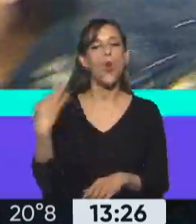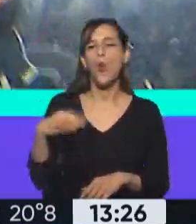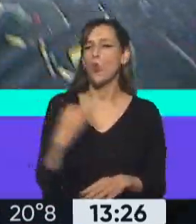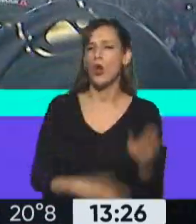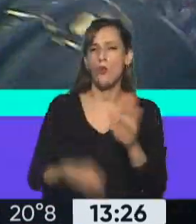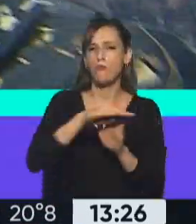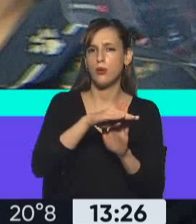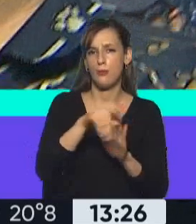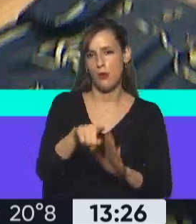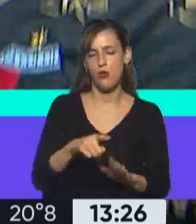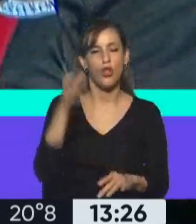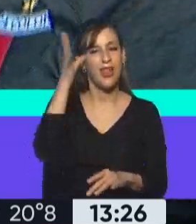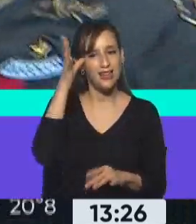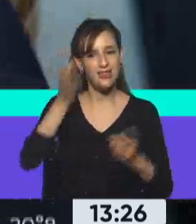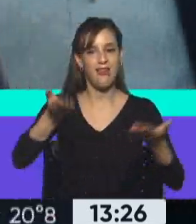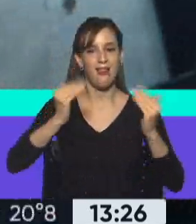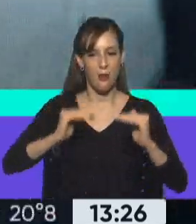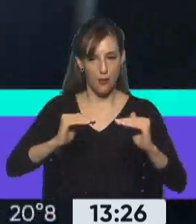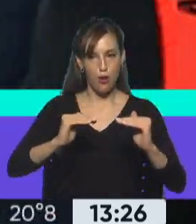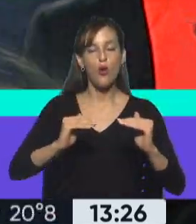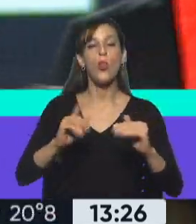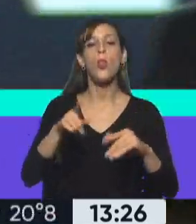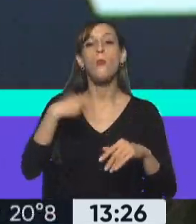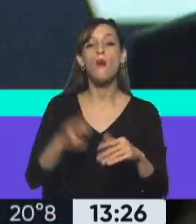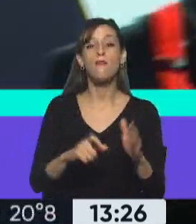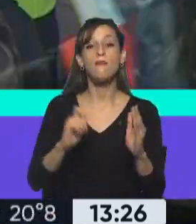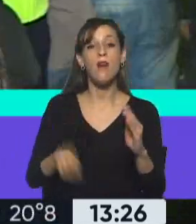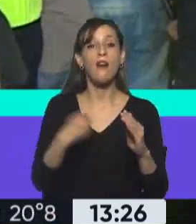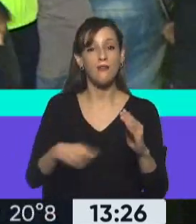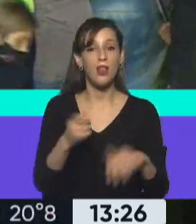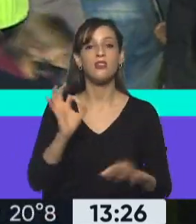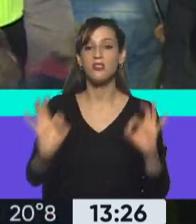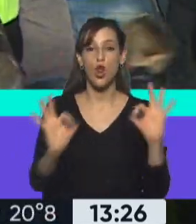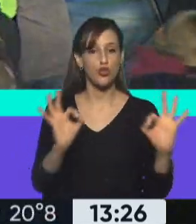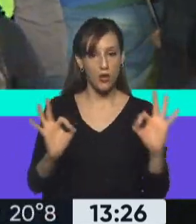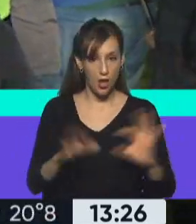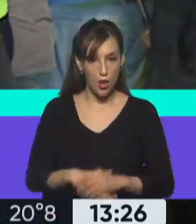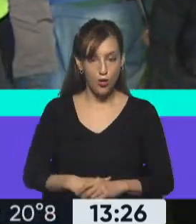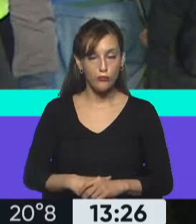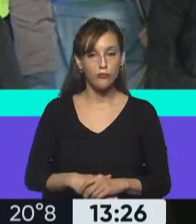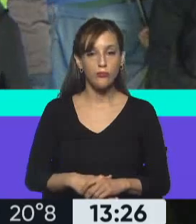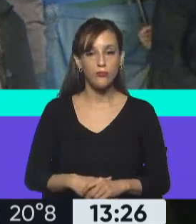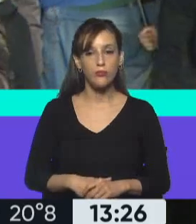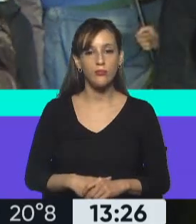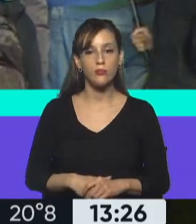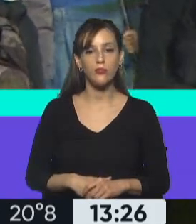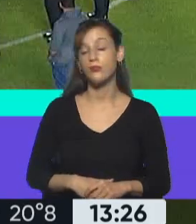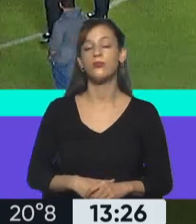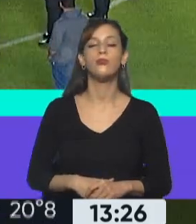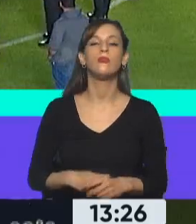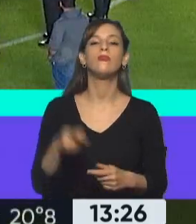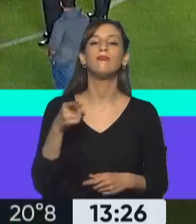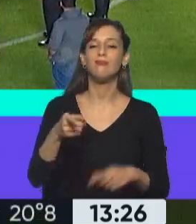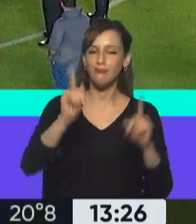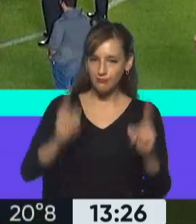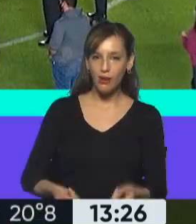Talleres con 29. Y después Colón, Banfield 0-0, mirá la pulga, ¿eh? Le dieron permiso de La Plata para irse, claro, era la fiesta del